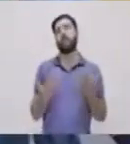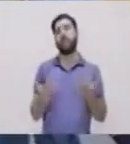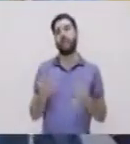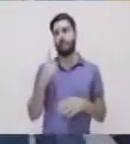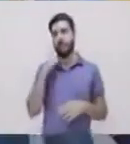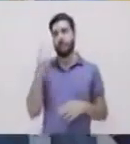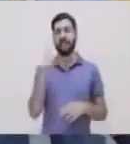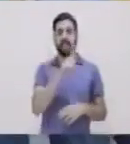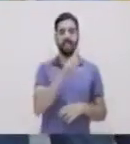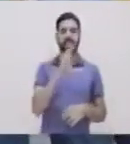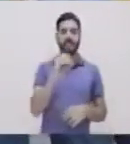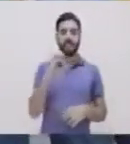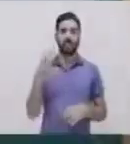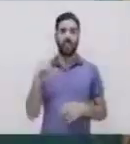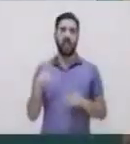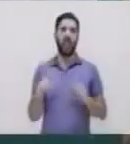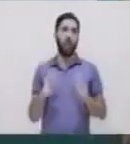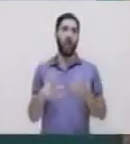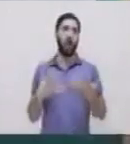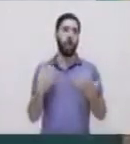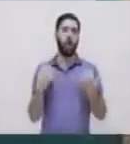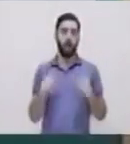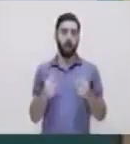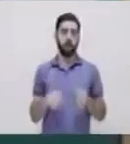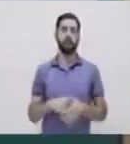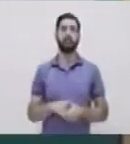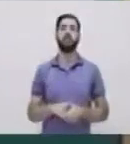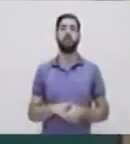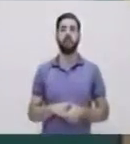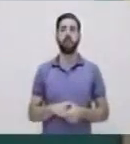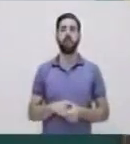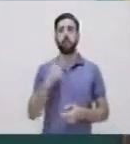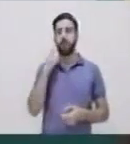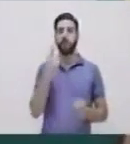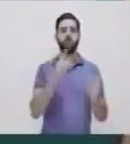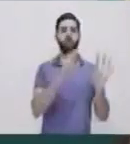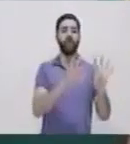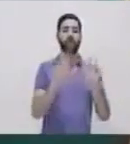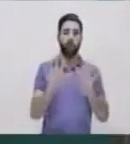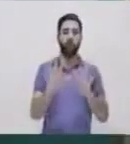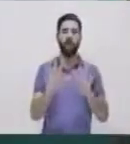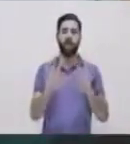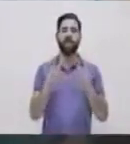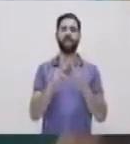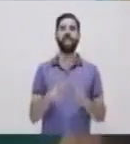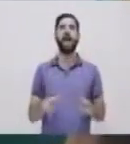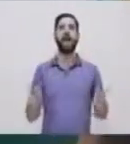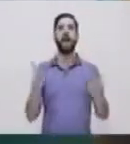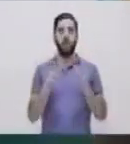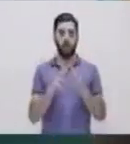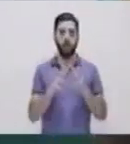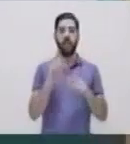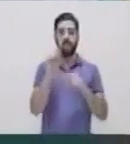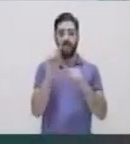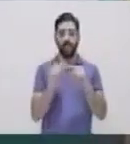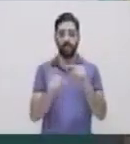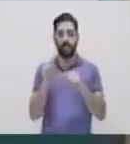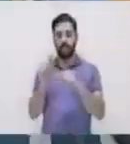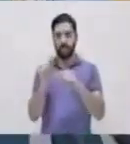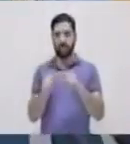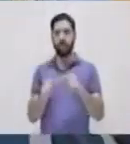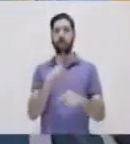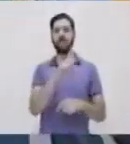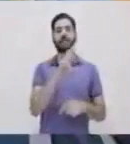vez 100. 100, muy bien. Entonces los percentiles van a ser 99 valores que van a dividir en 100 partes